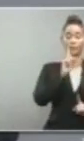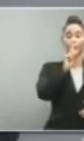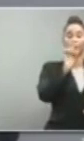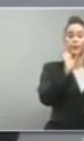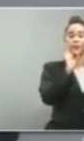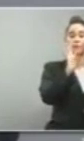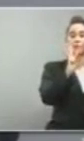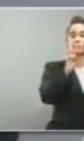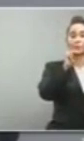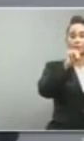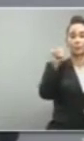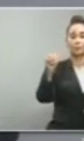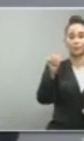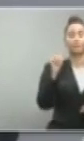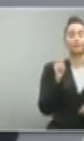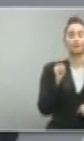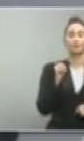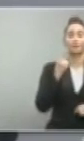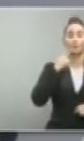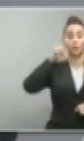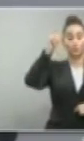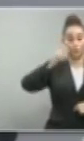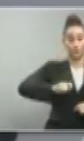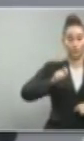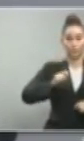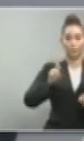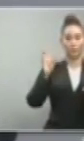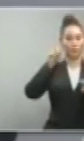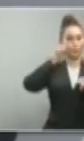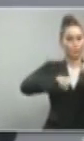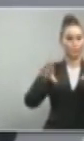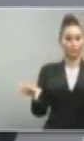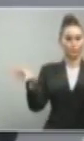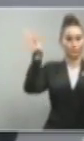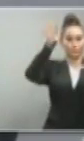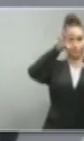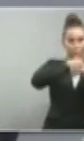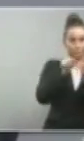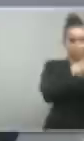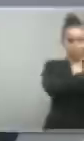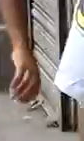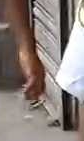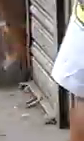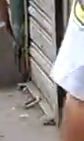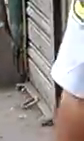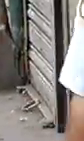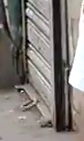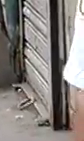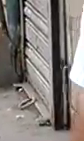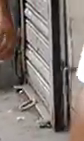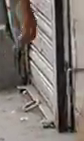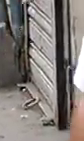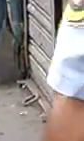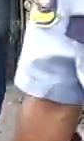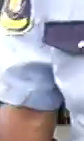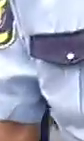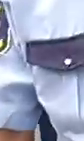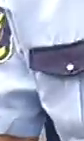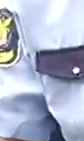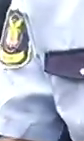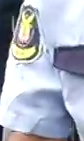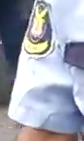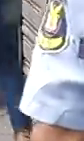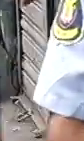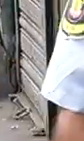metros, lo que obliga a disminuir su capacidad de aforo. Esta nueva resolución que va en la